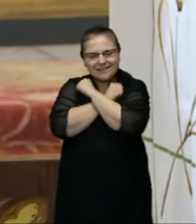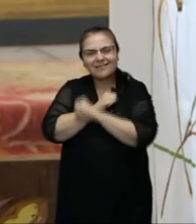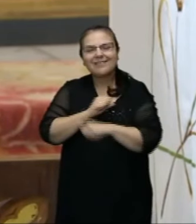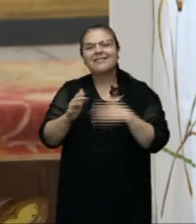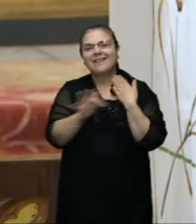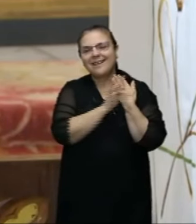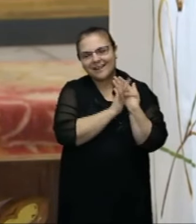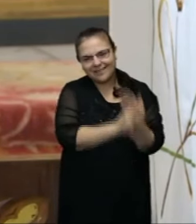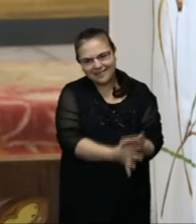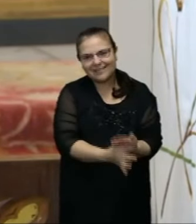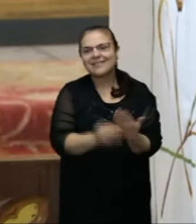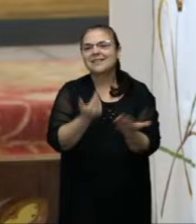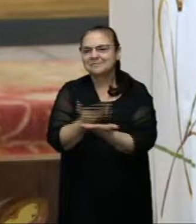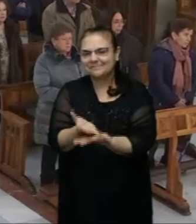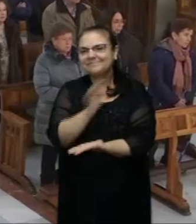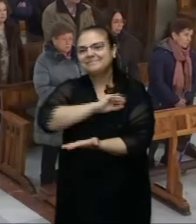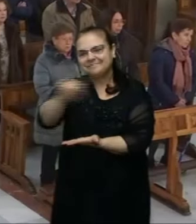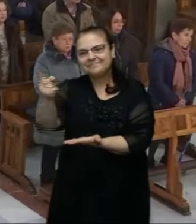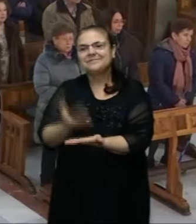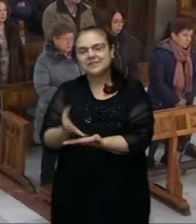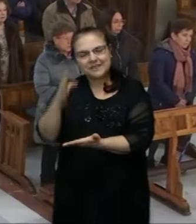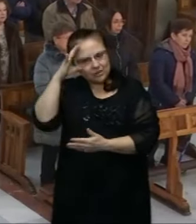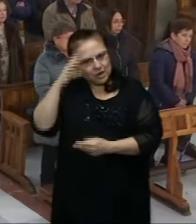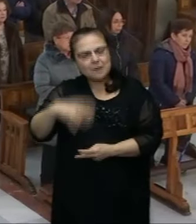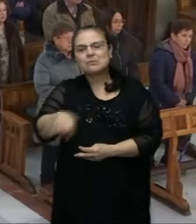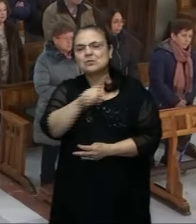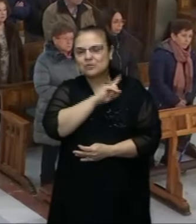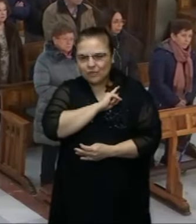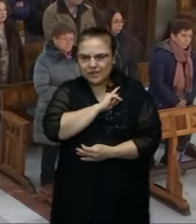caridad. Roguemos al Señor.